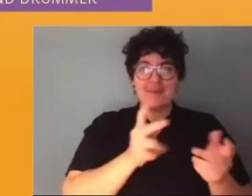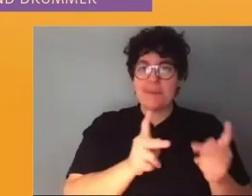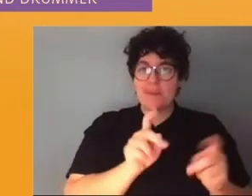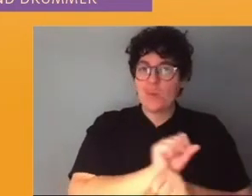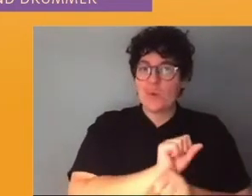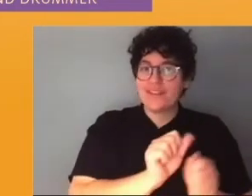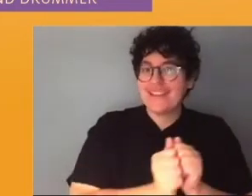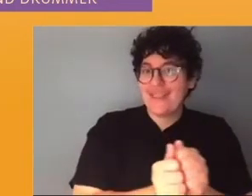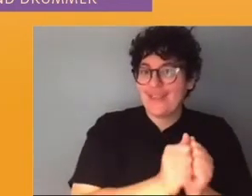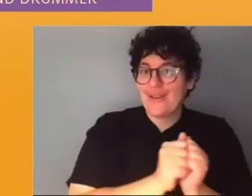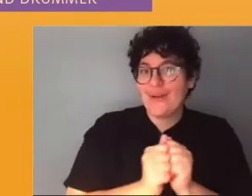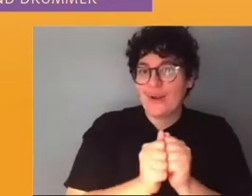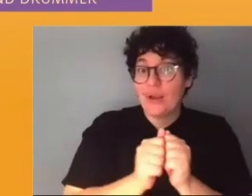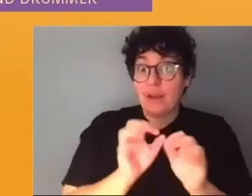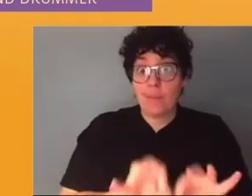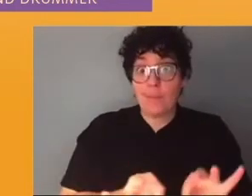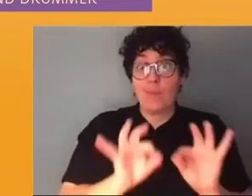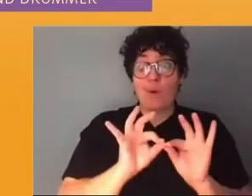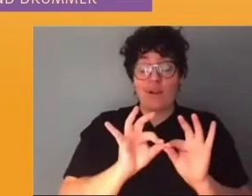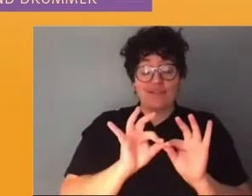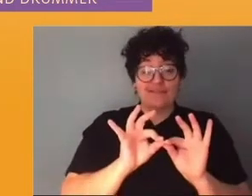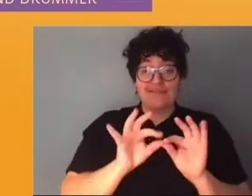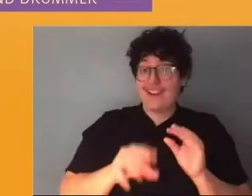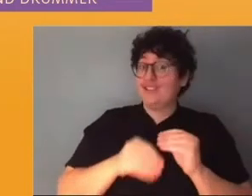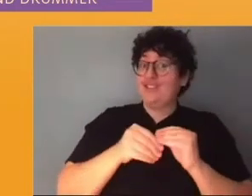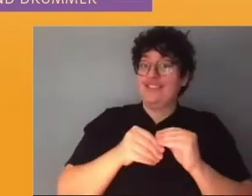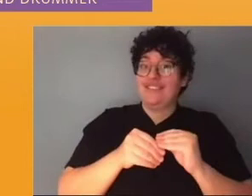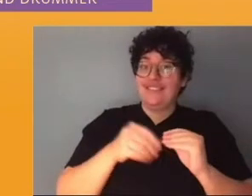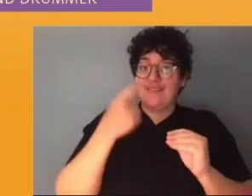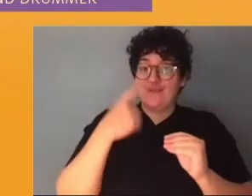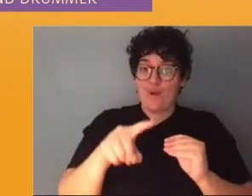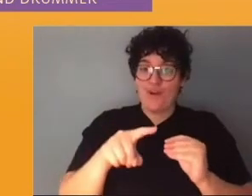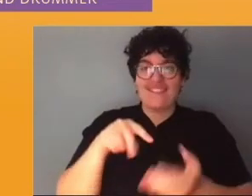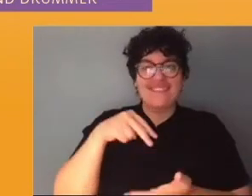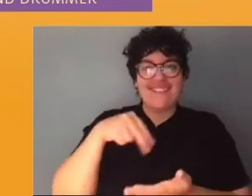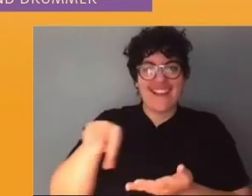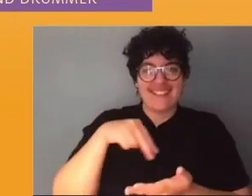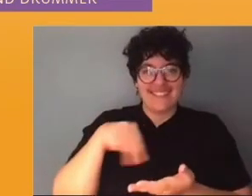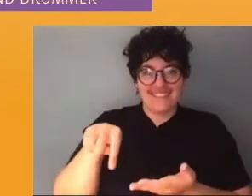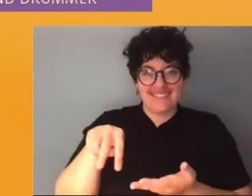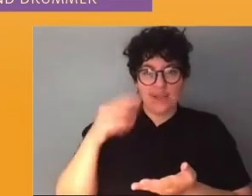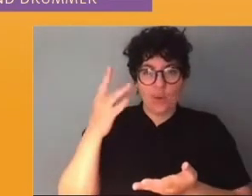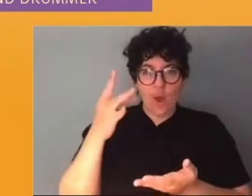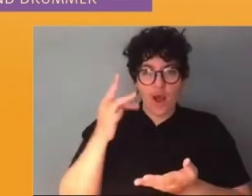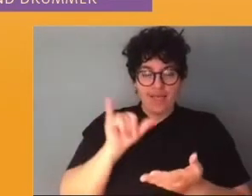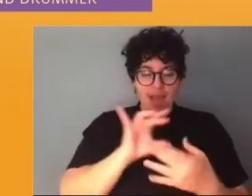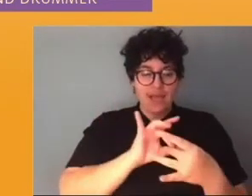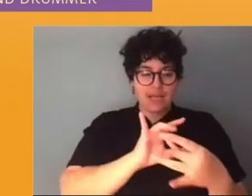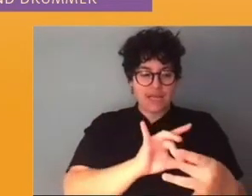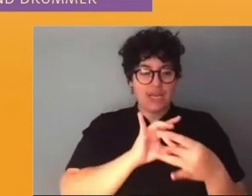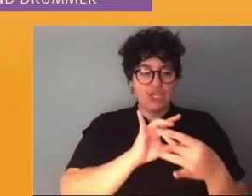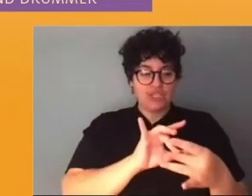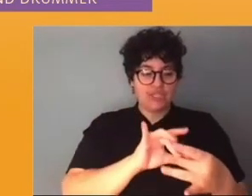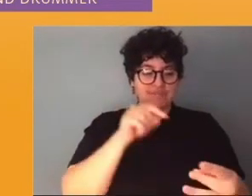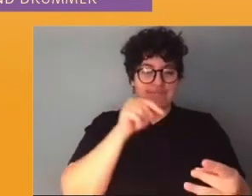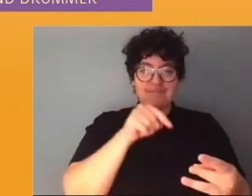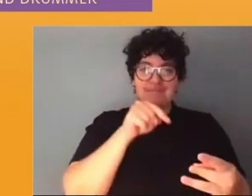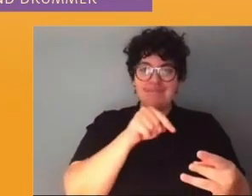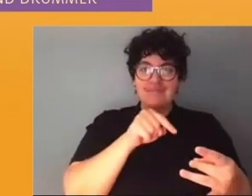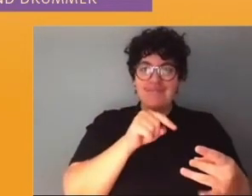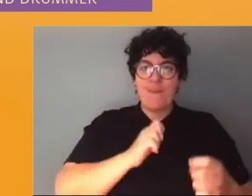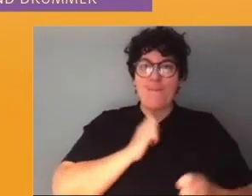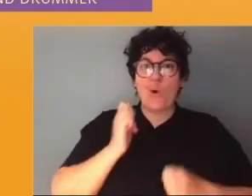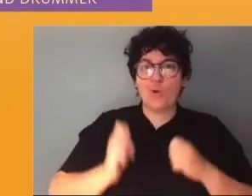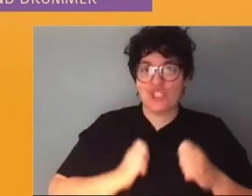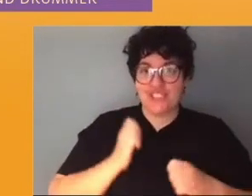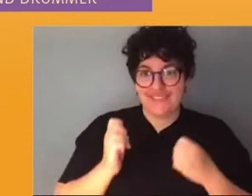importante en el baile porque esa conexión aguarda la emoción.